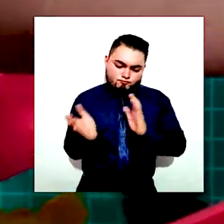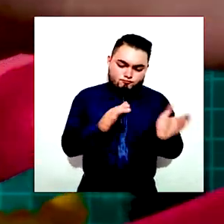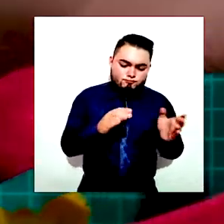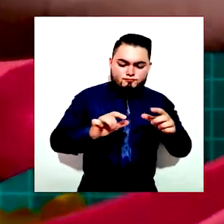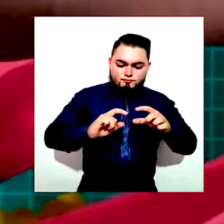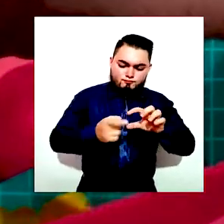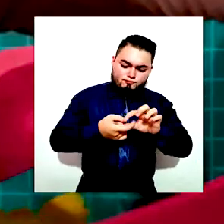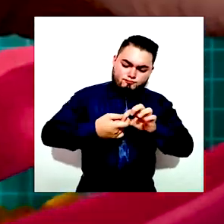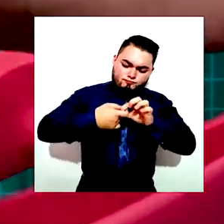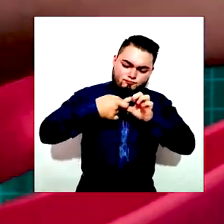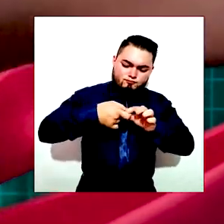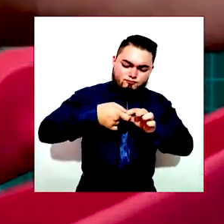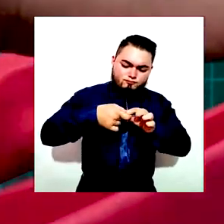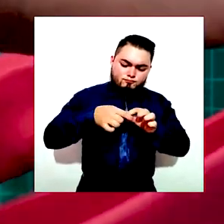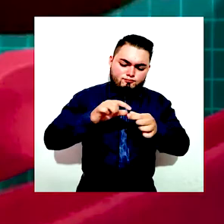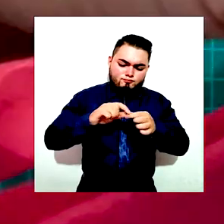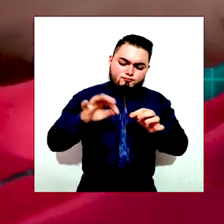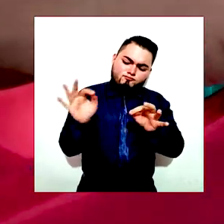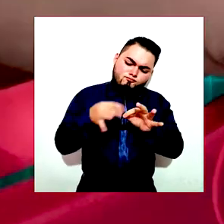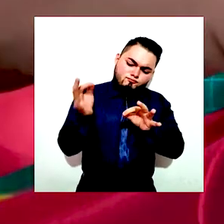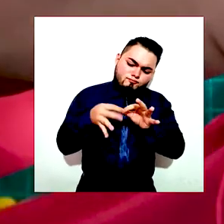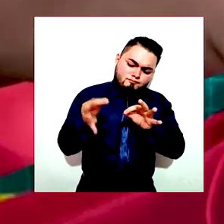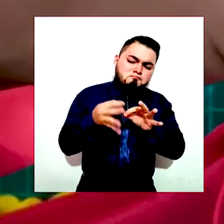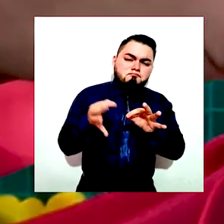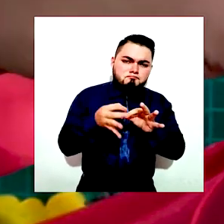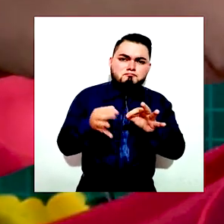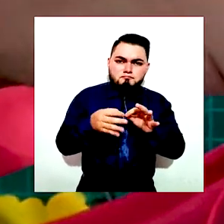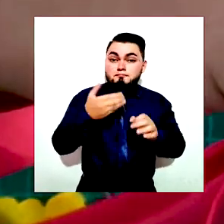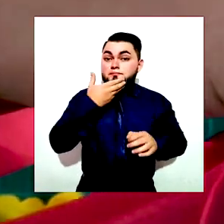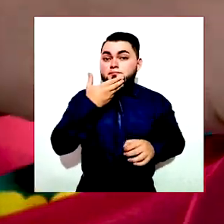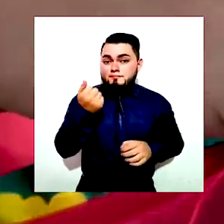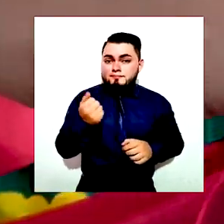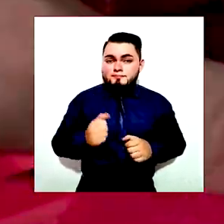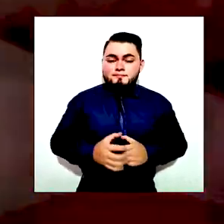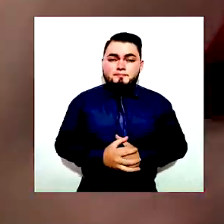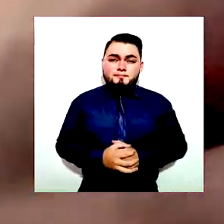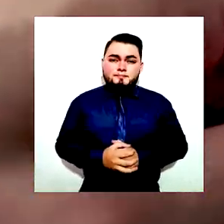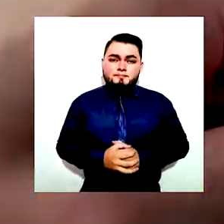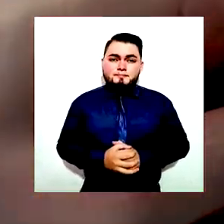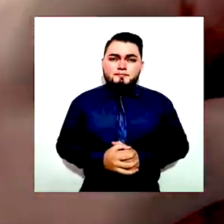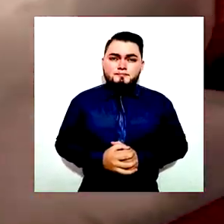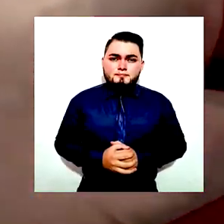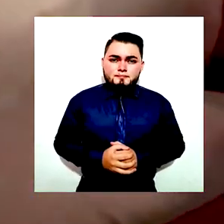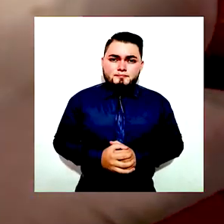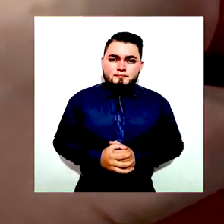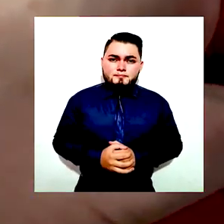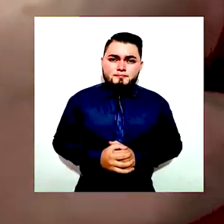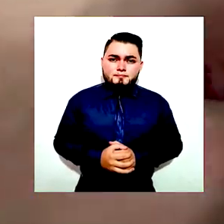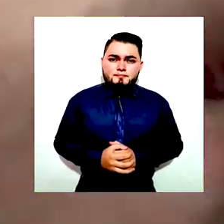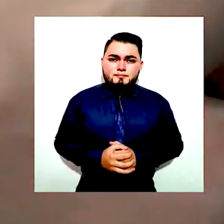con el otro extremo. También puedes coserla con hilo y aguja y te quedará mucho mejor.